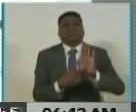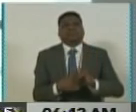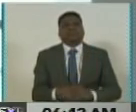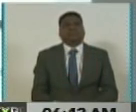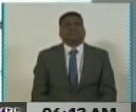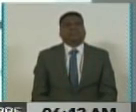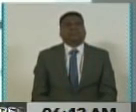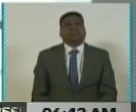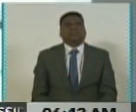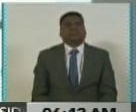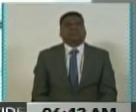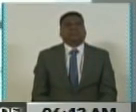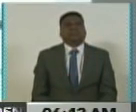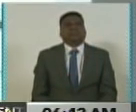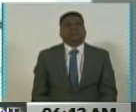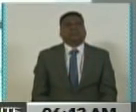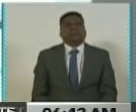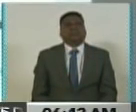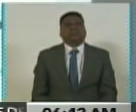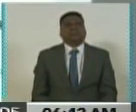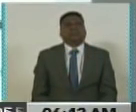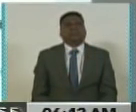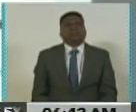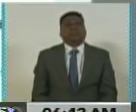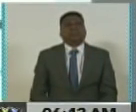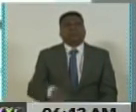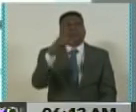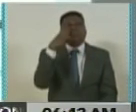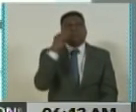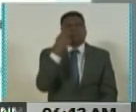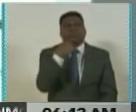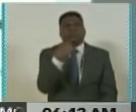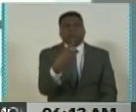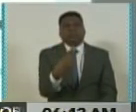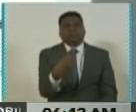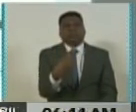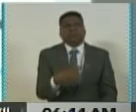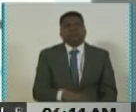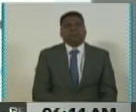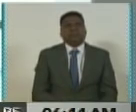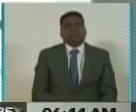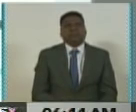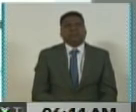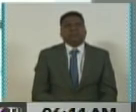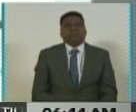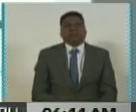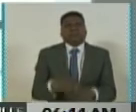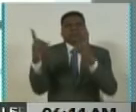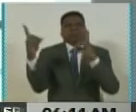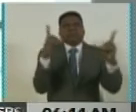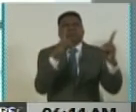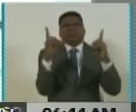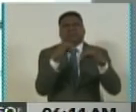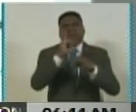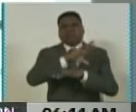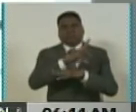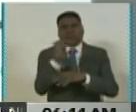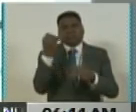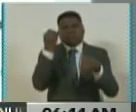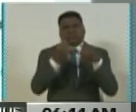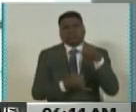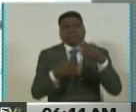escribe Cipriano Rodríguez a través de la cuenta @lapautaBTV. Dice Cipriano Rodríguez que el diálogo no ha terminado,